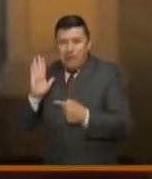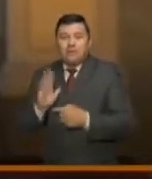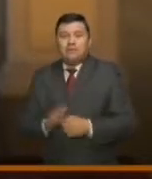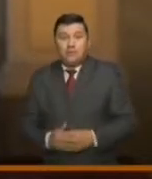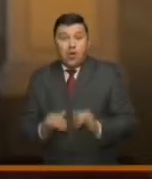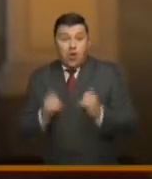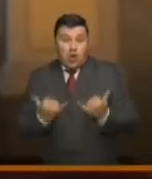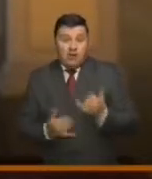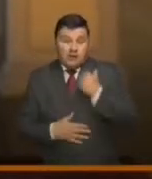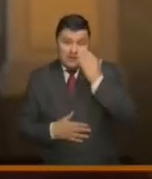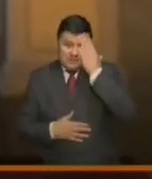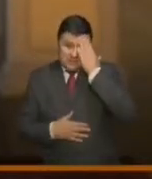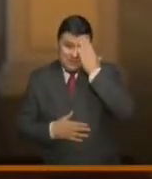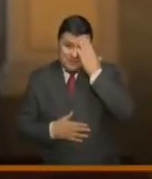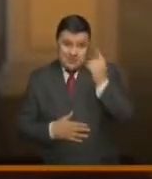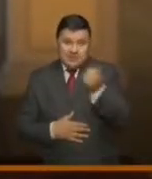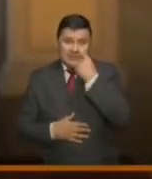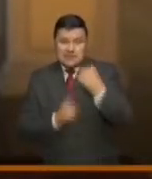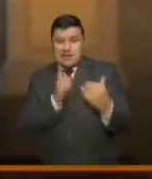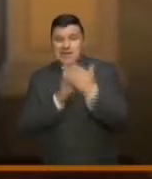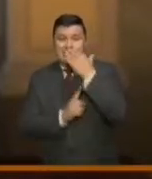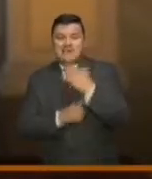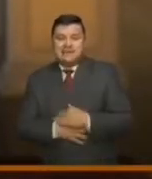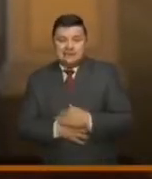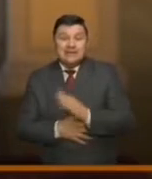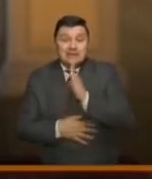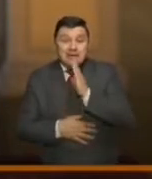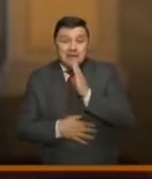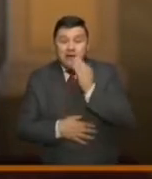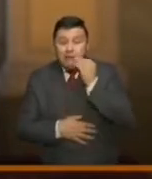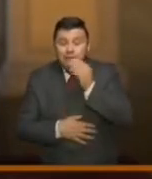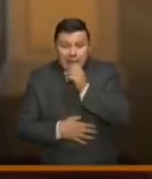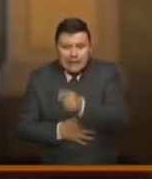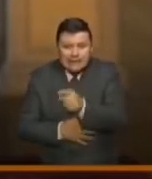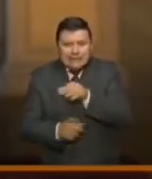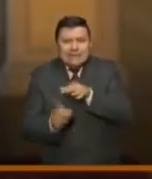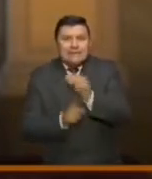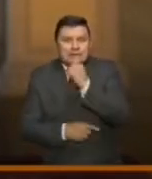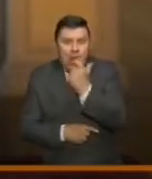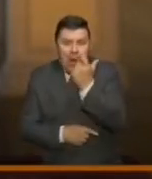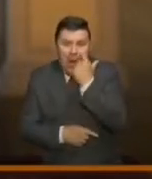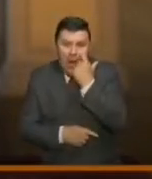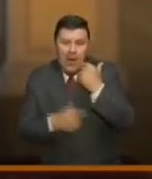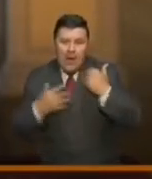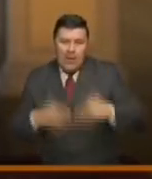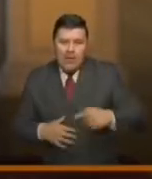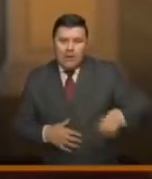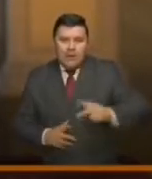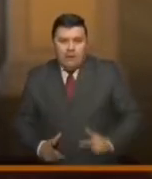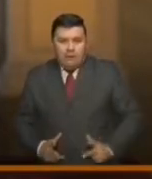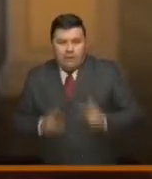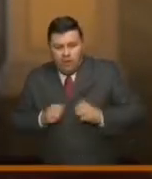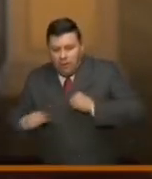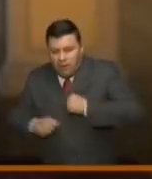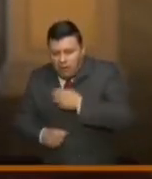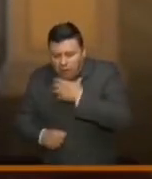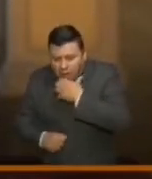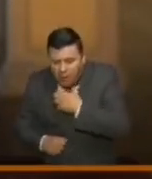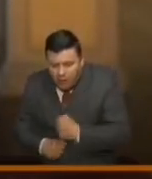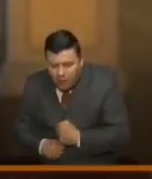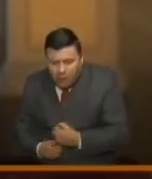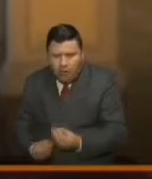sabemos que quienes corren el mayor riesgo son nuestros abuelos son los colombianos que han dado toda su vida por sus familias